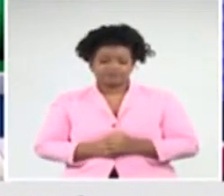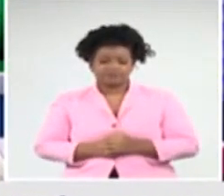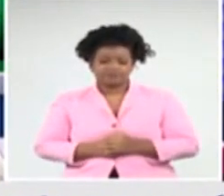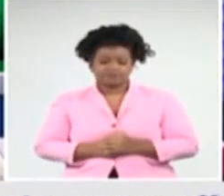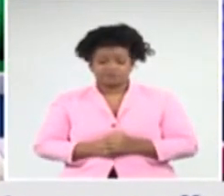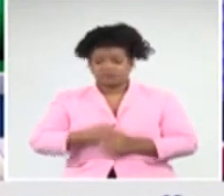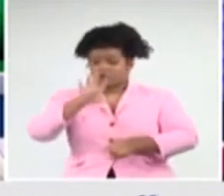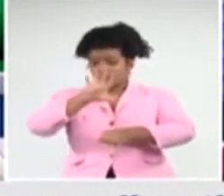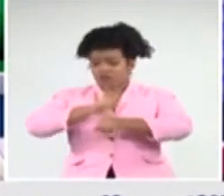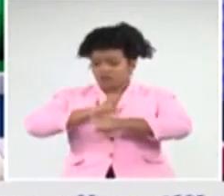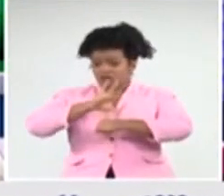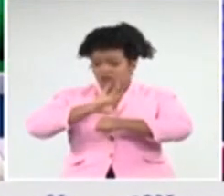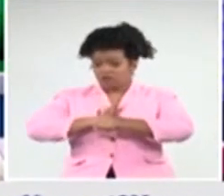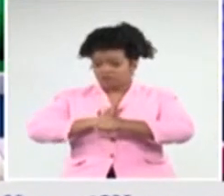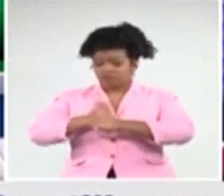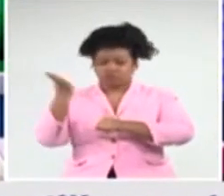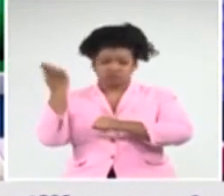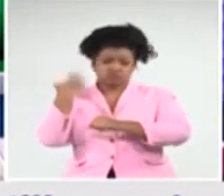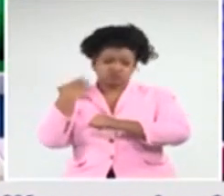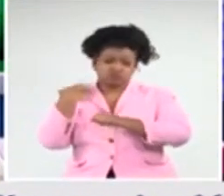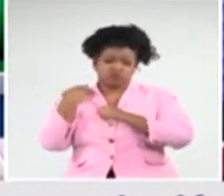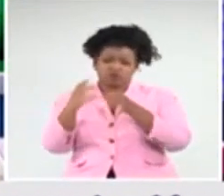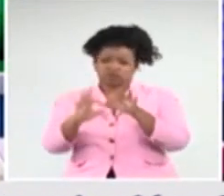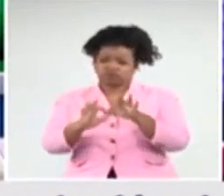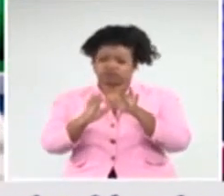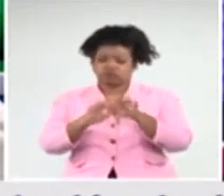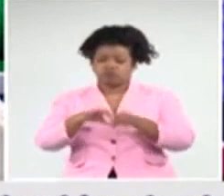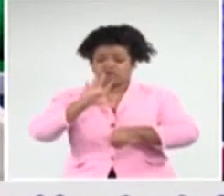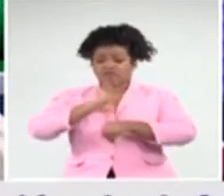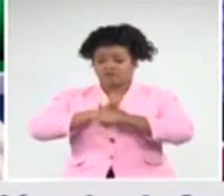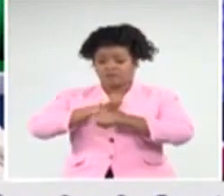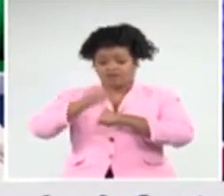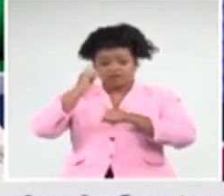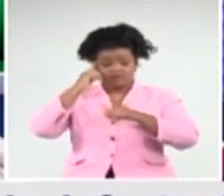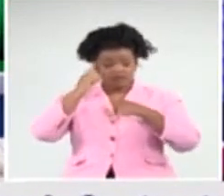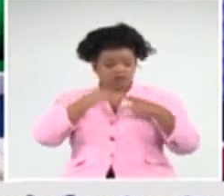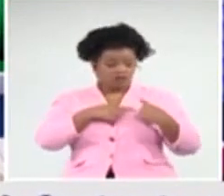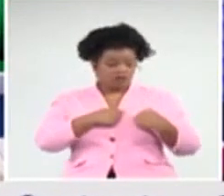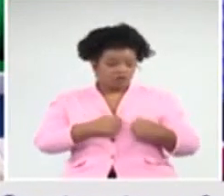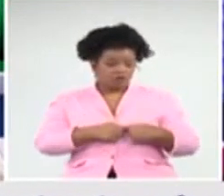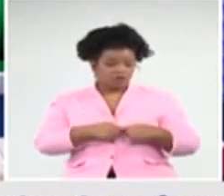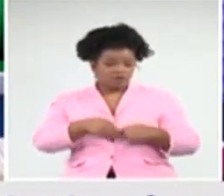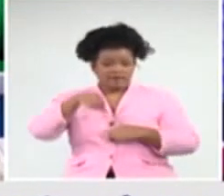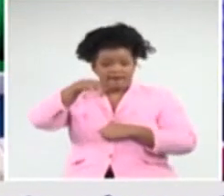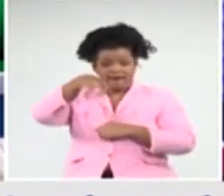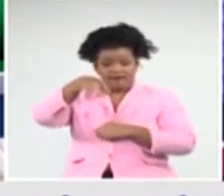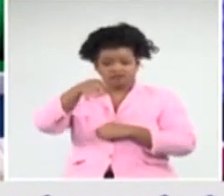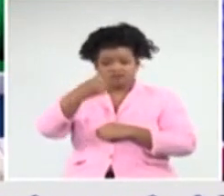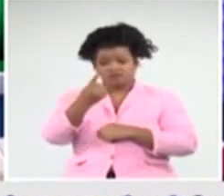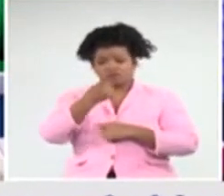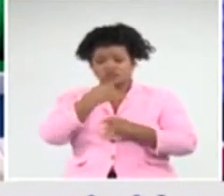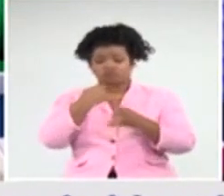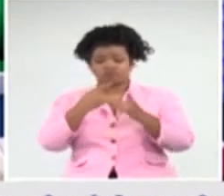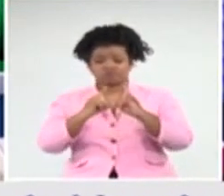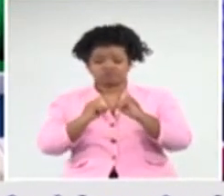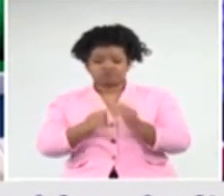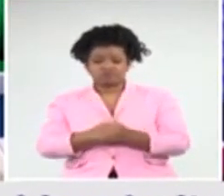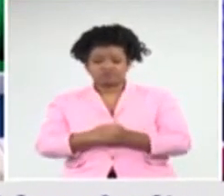enfermedad pulmonar obstructiva crónica, enfermedad cerebrovascular, cáncer un fallecido,